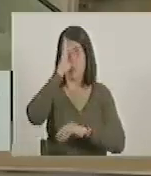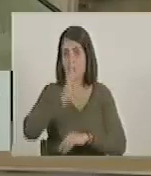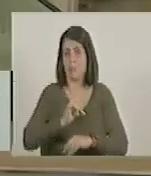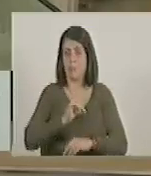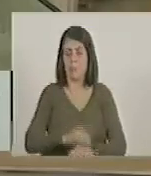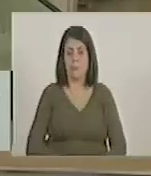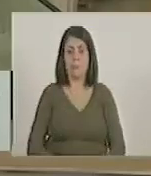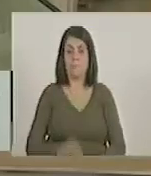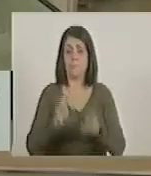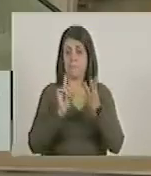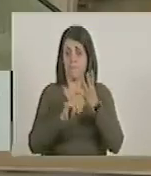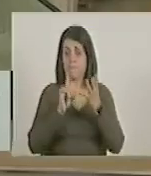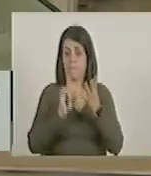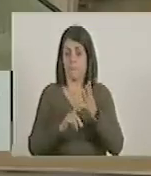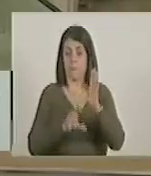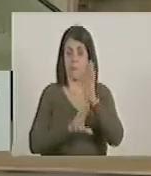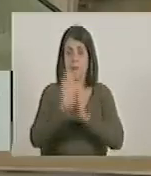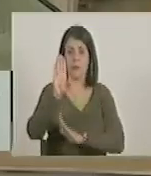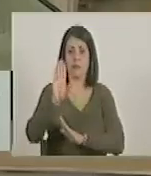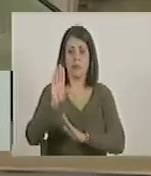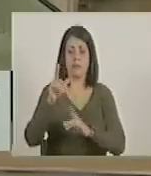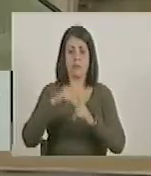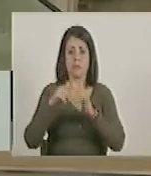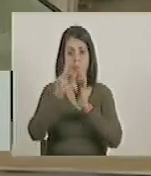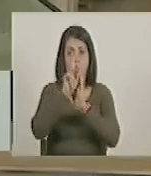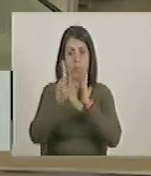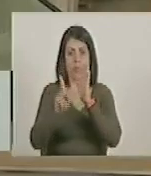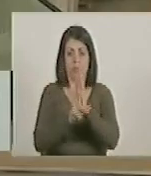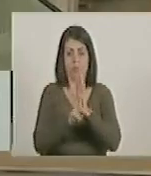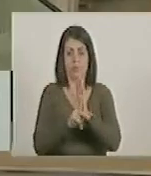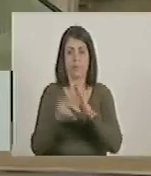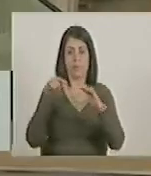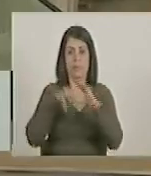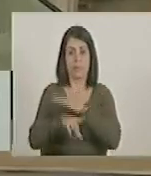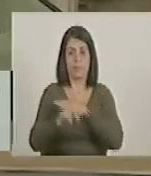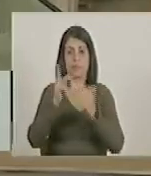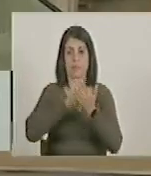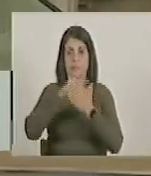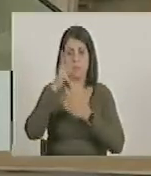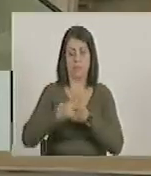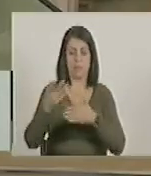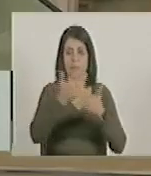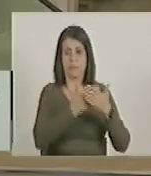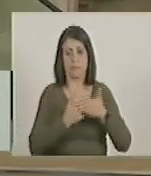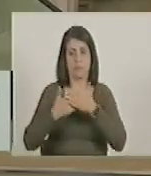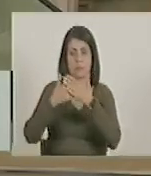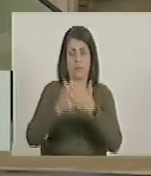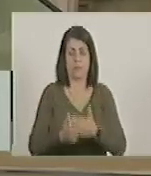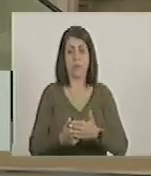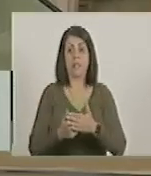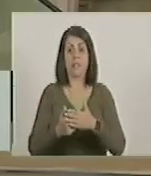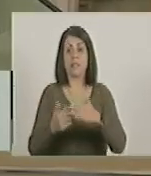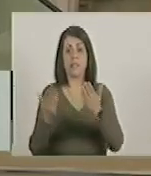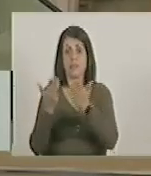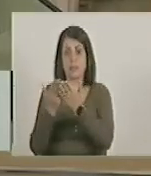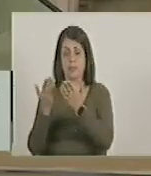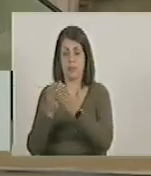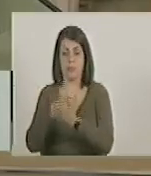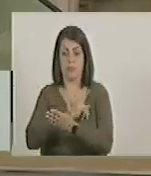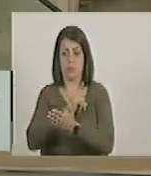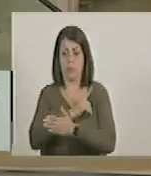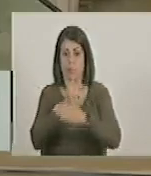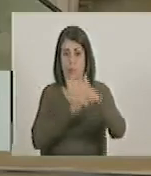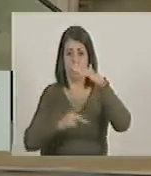discapacidad. 4. Desarrollar contenidos programáticos dentro de los planes de estudios de pregrado y posgrado sobre